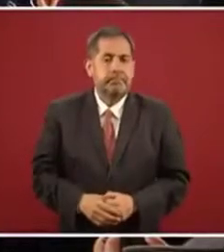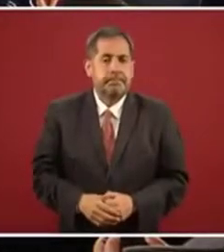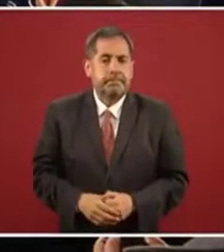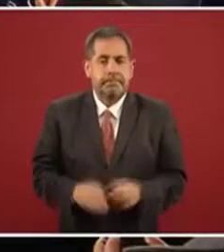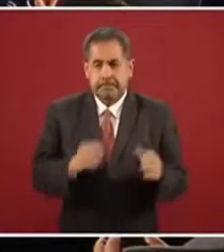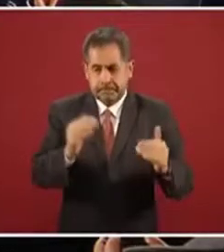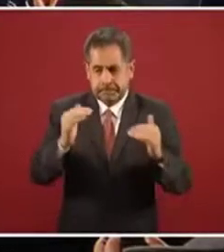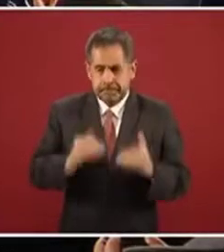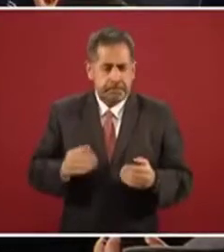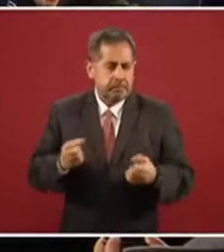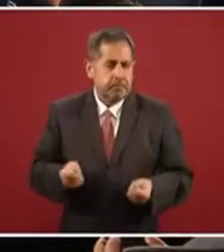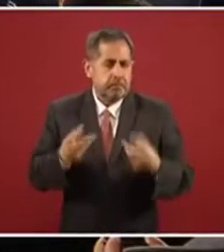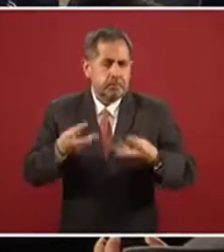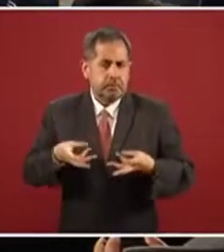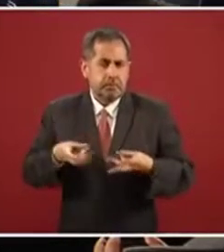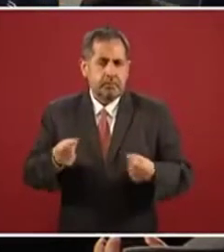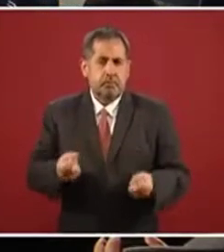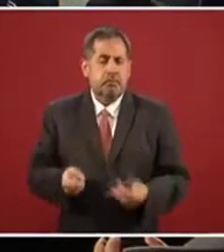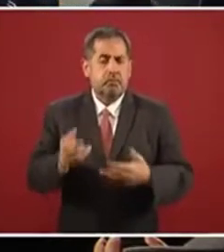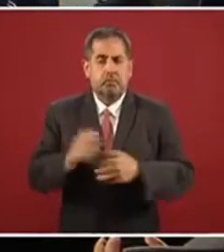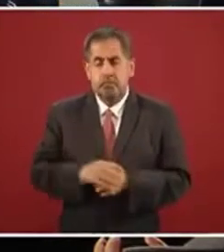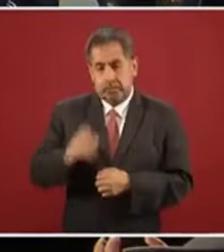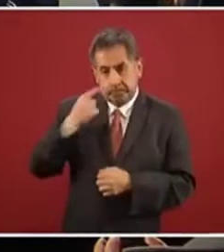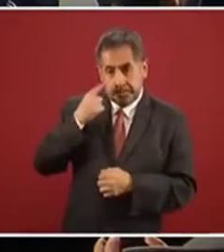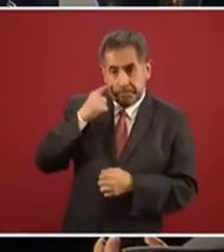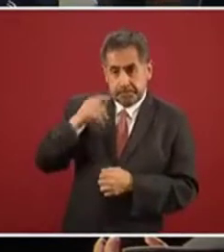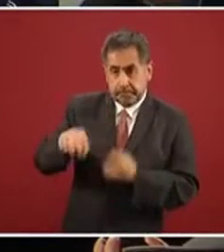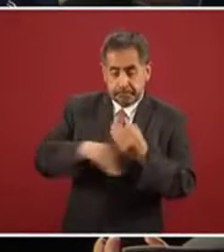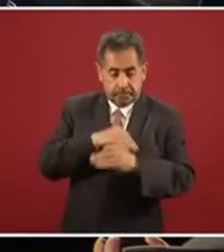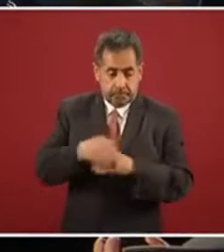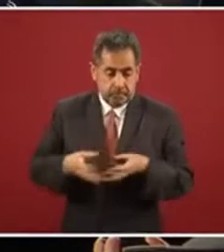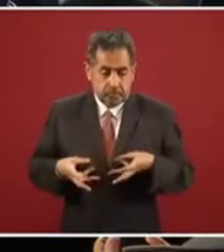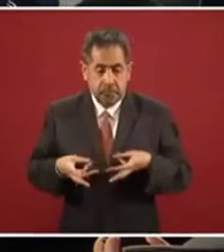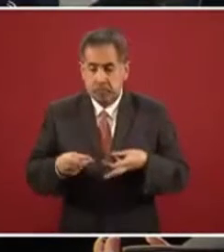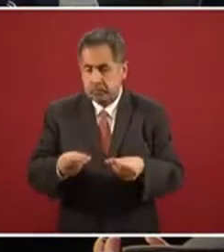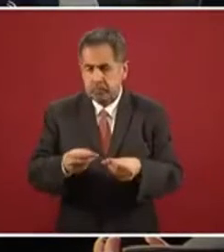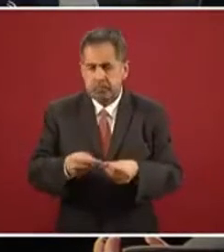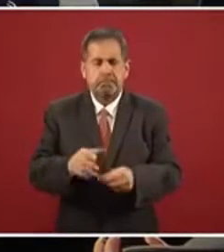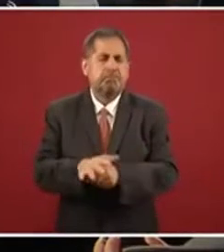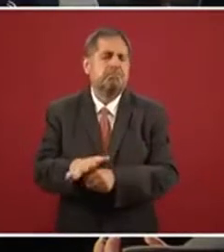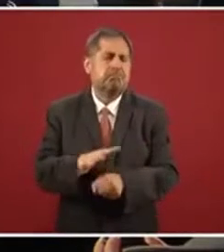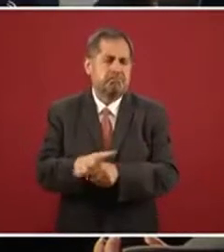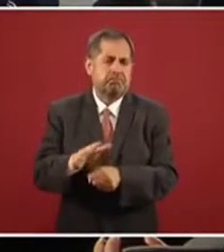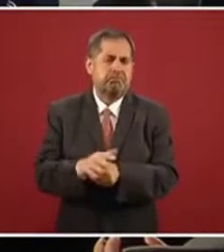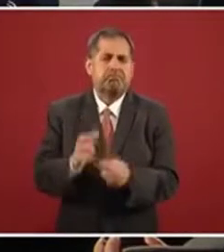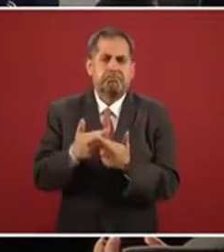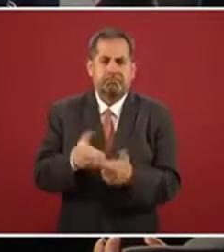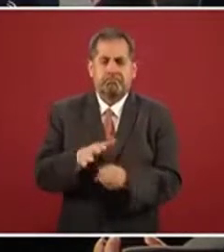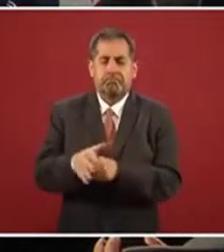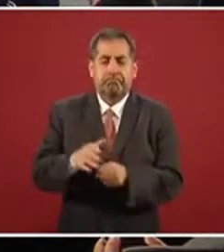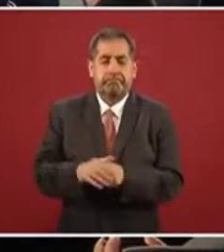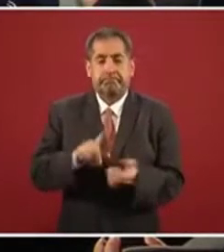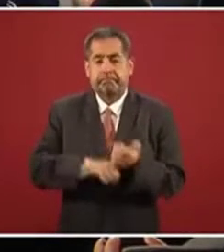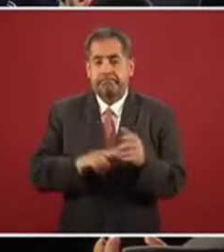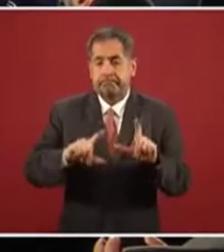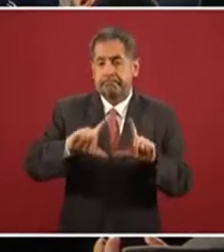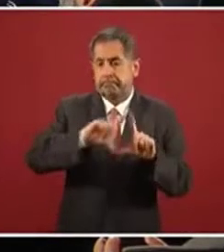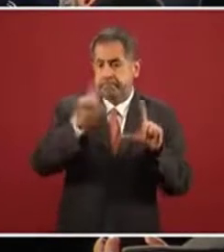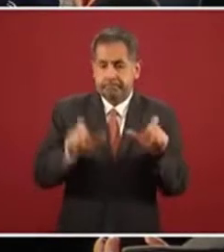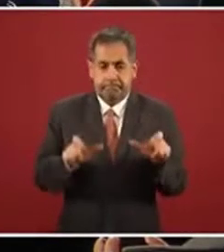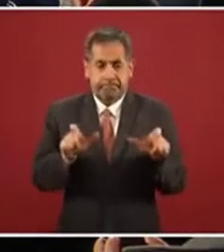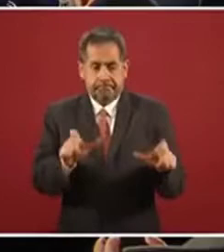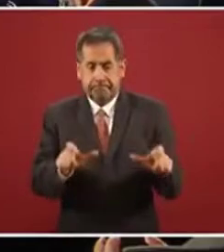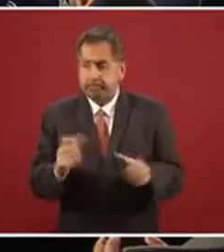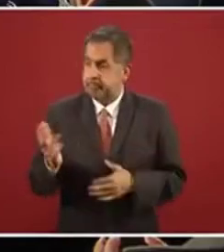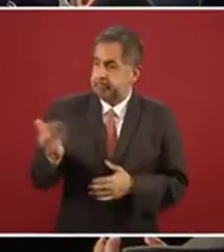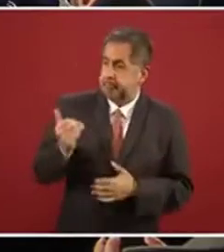mire, todos los recursos que aquí se refieren, todos ya estaban previstos. Es decir, la Guardia Nacional no ha pedido más